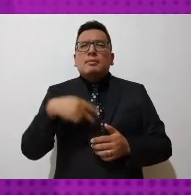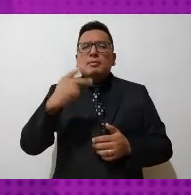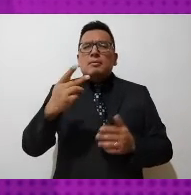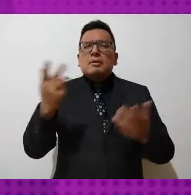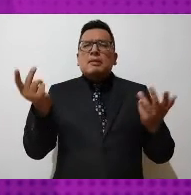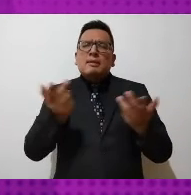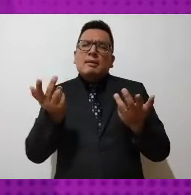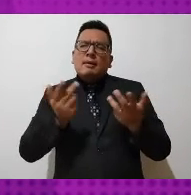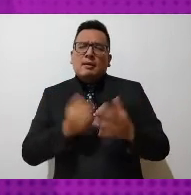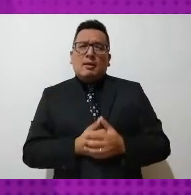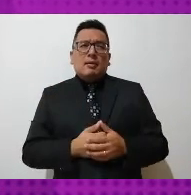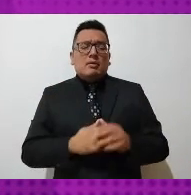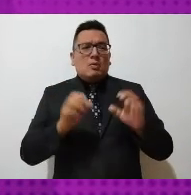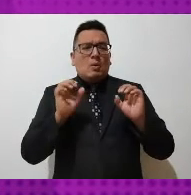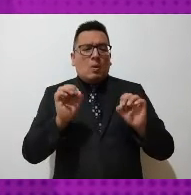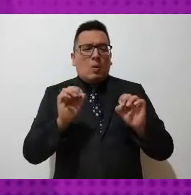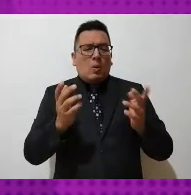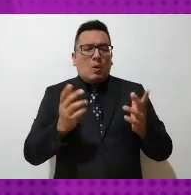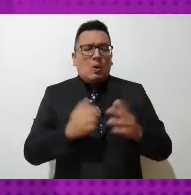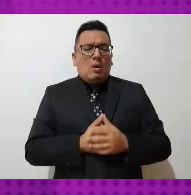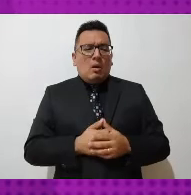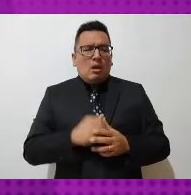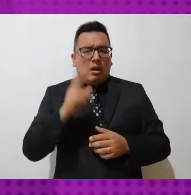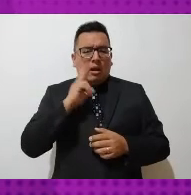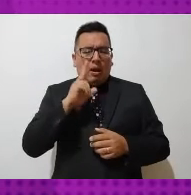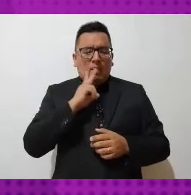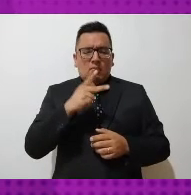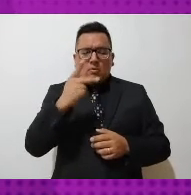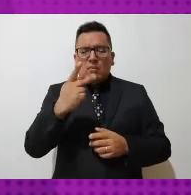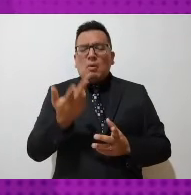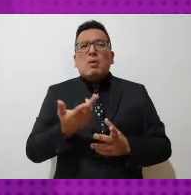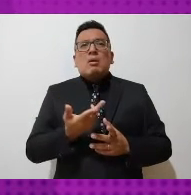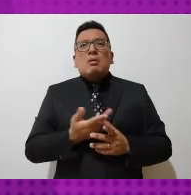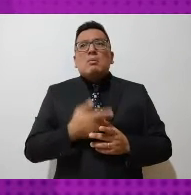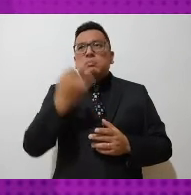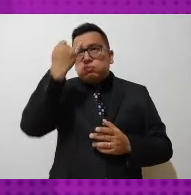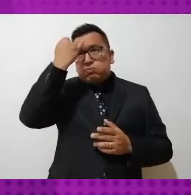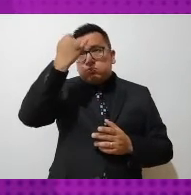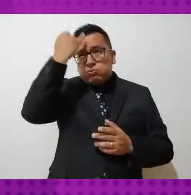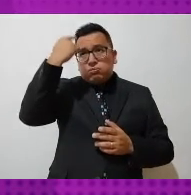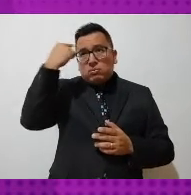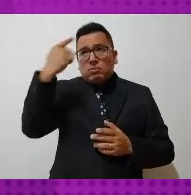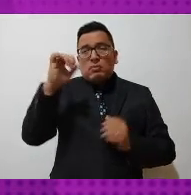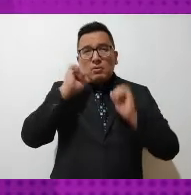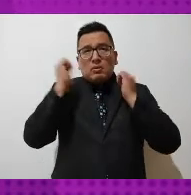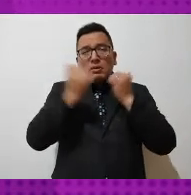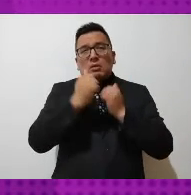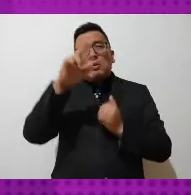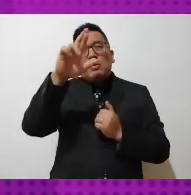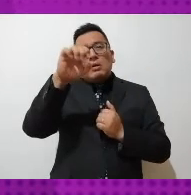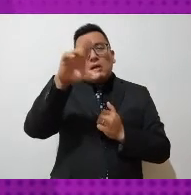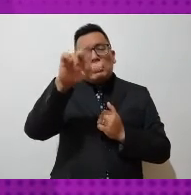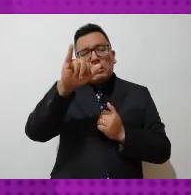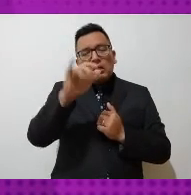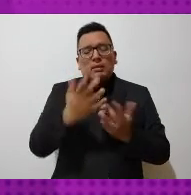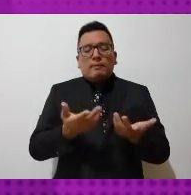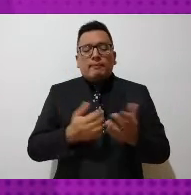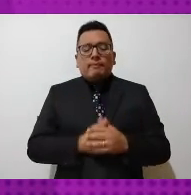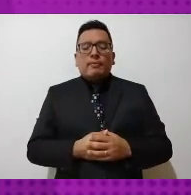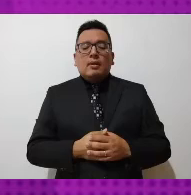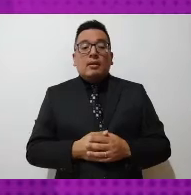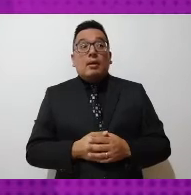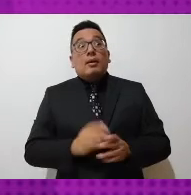acciones o qué principales líneas de acción se manejan desde la Asociación Renacedi.